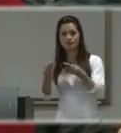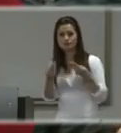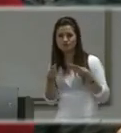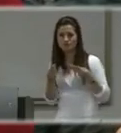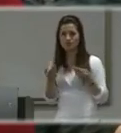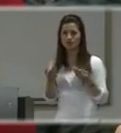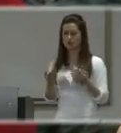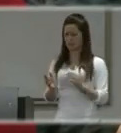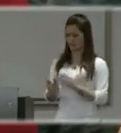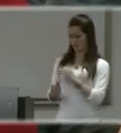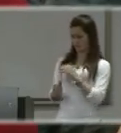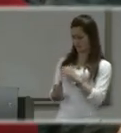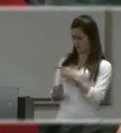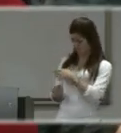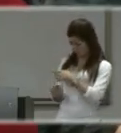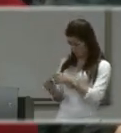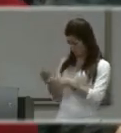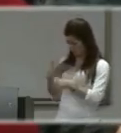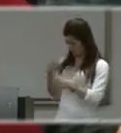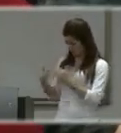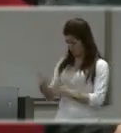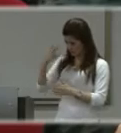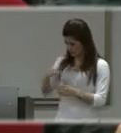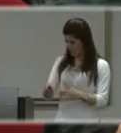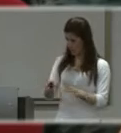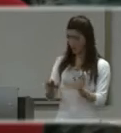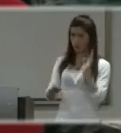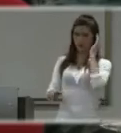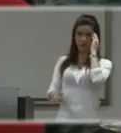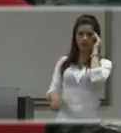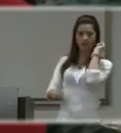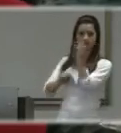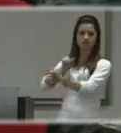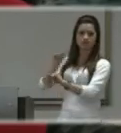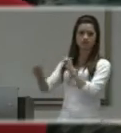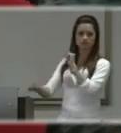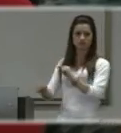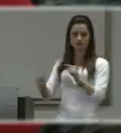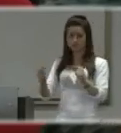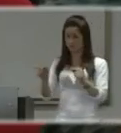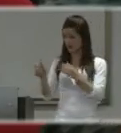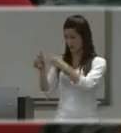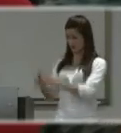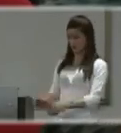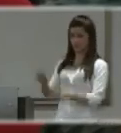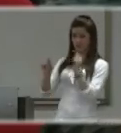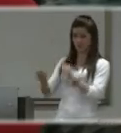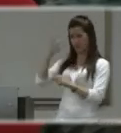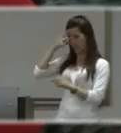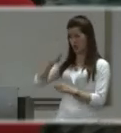ser cuestionado el niño simplemente porque su madre tiene algún tipo de discapacidad y se ve todo en un